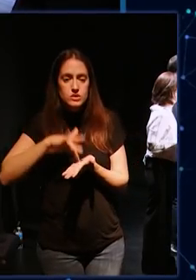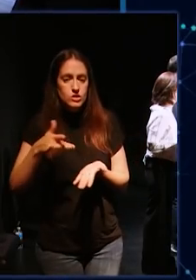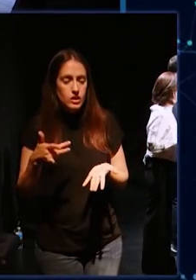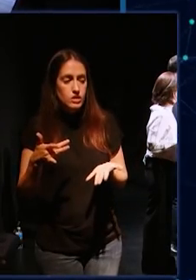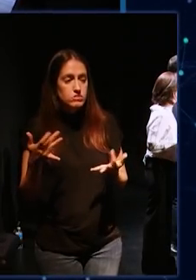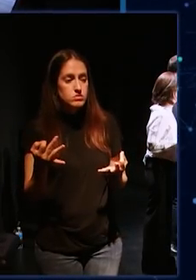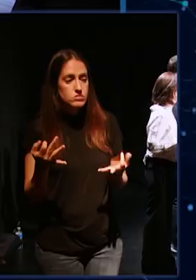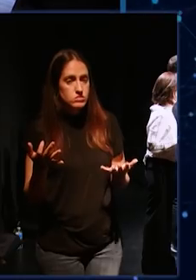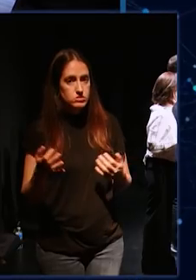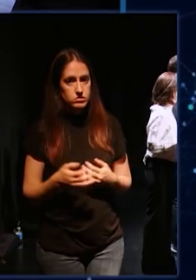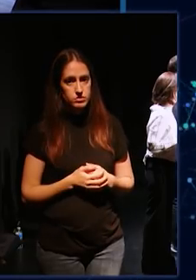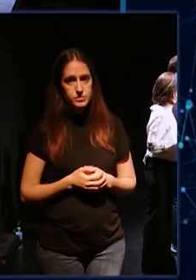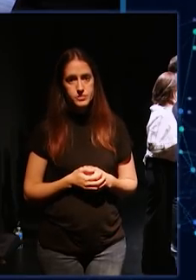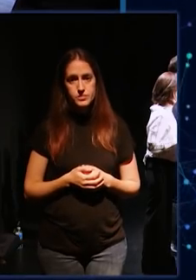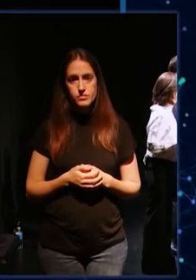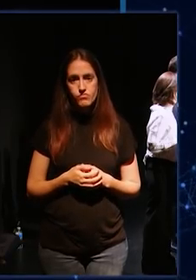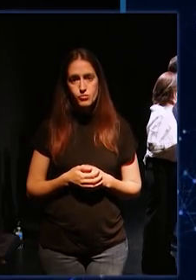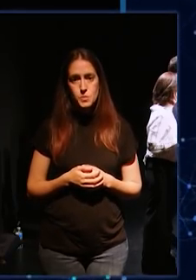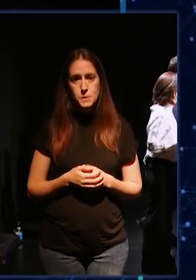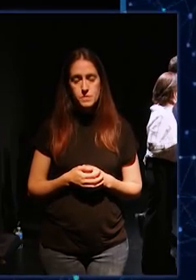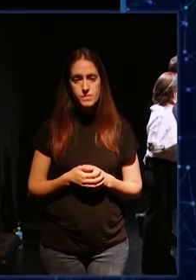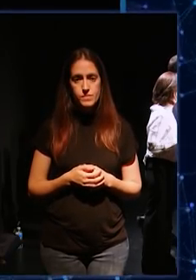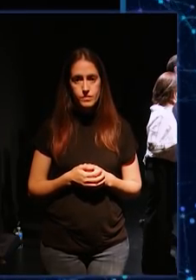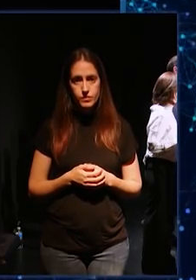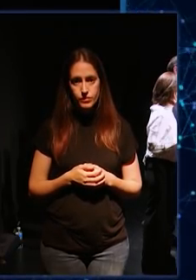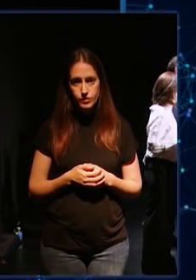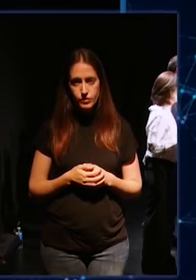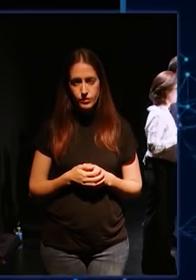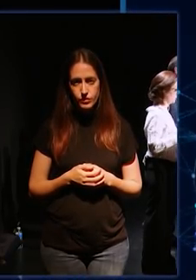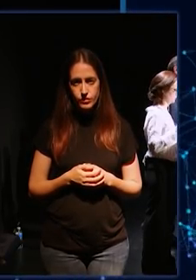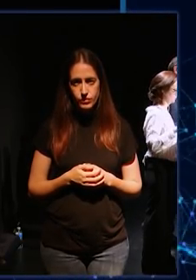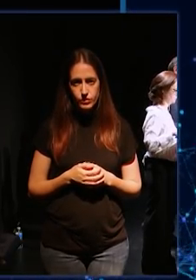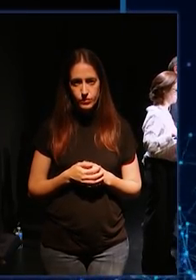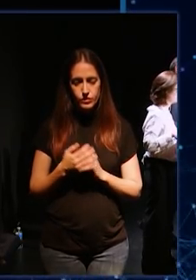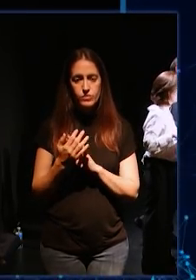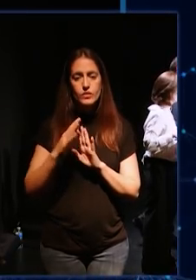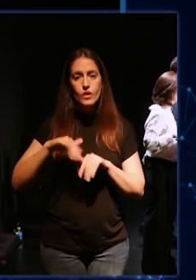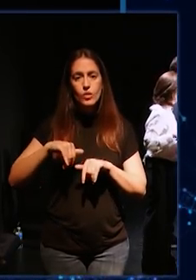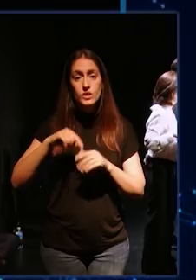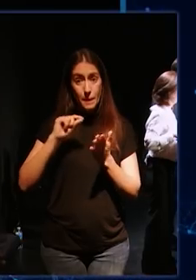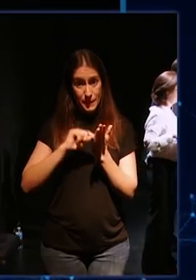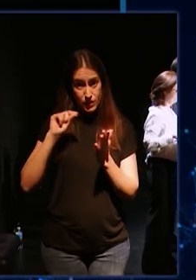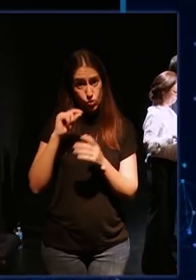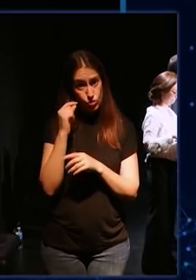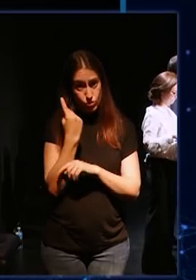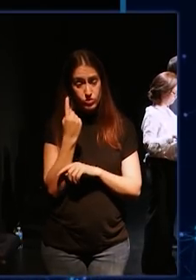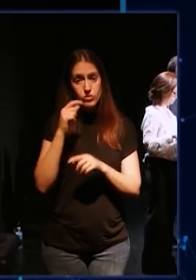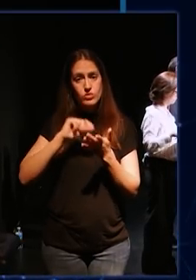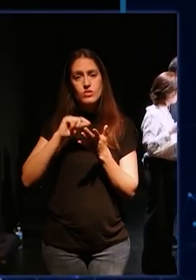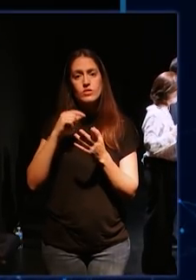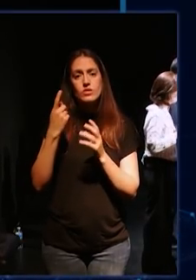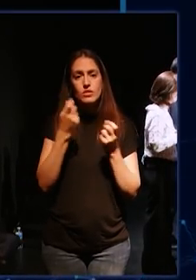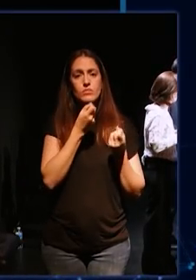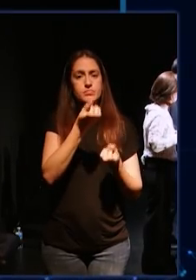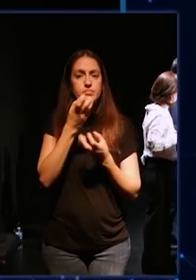¿Sí? Doncs a l'últim minut, del programa tindrem ocasió de conèixer les prioritats de cadascú. Ara també